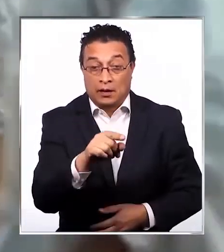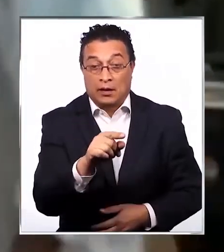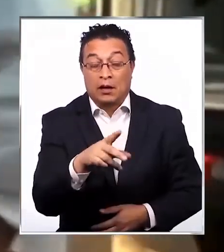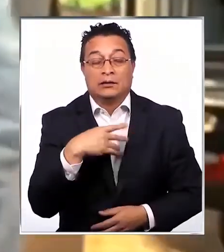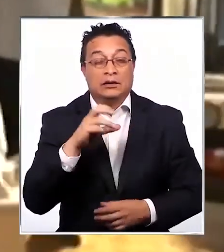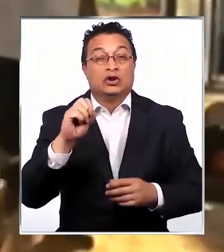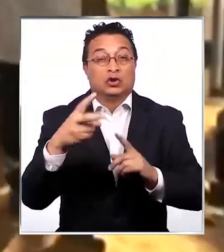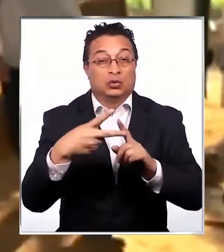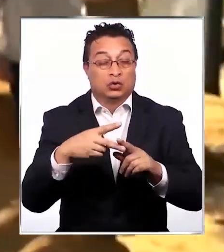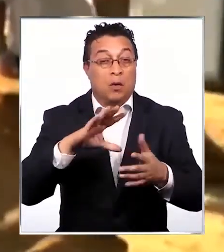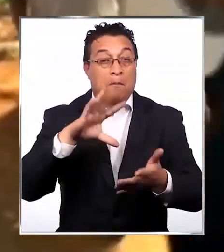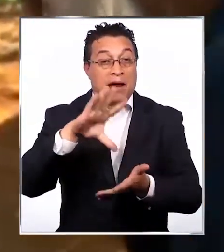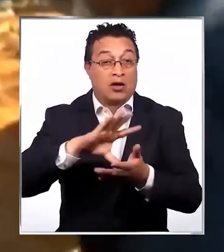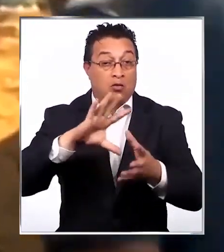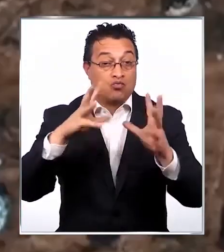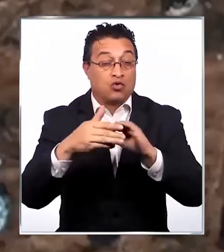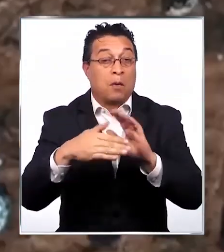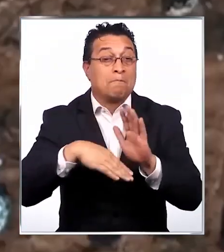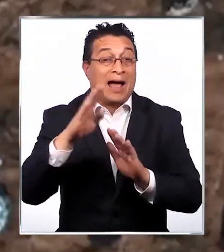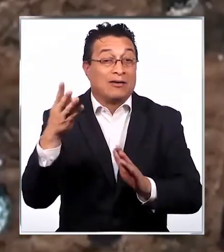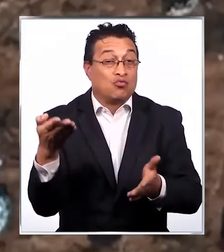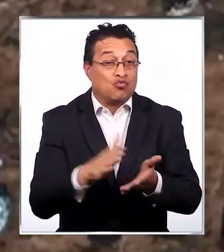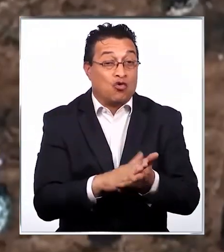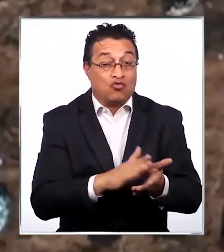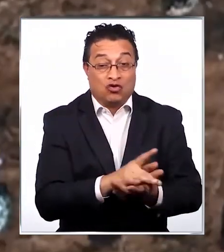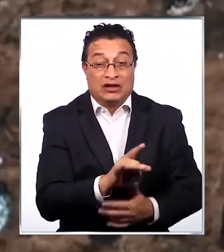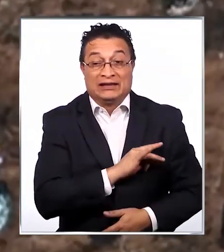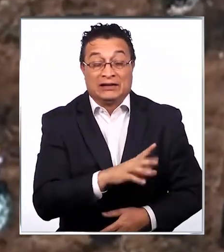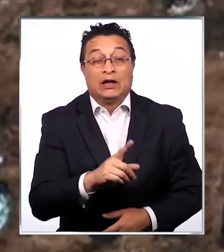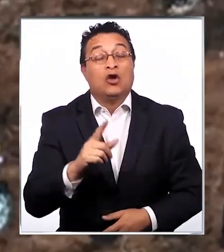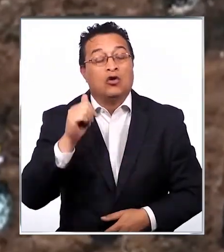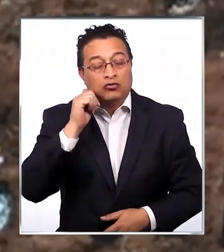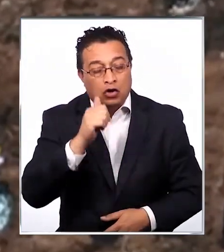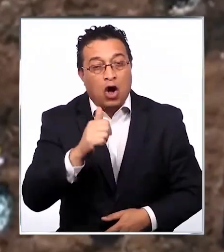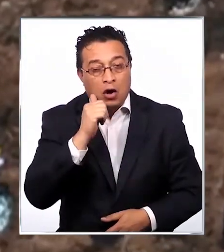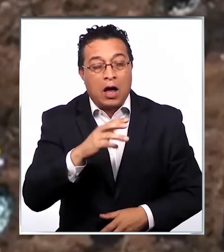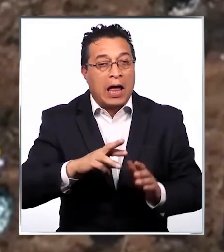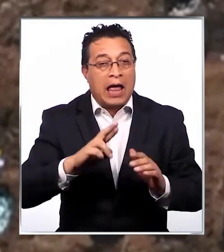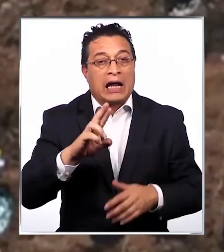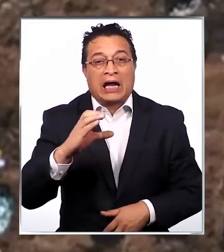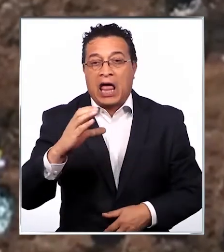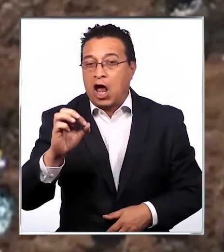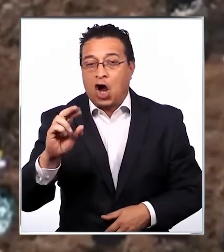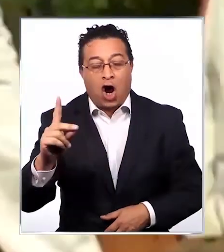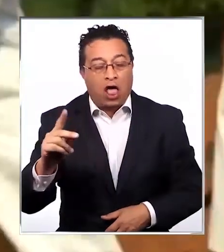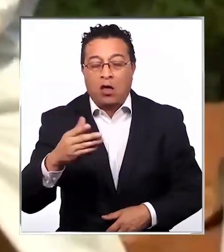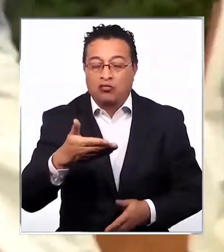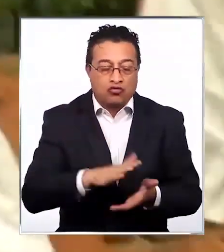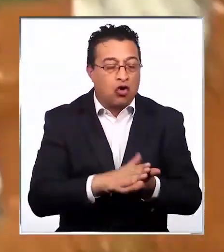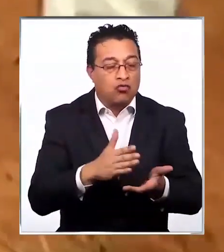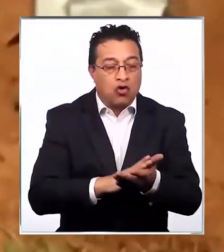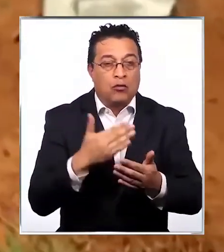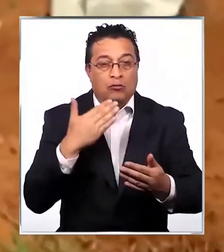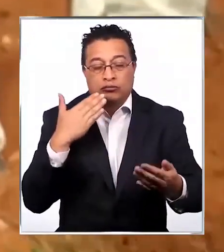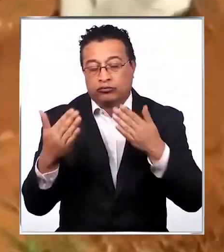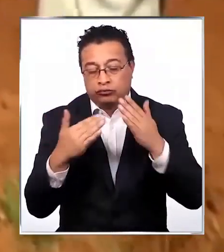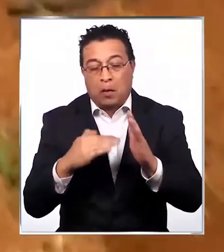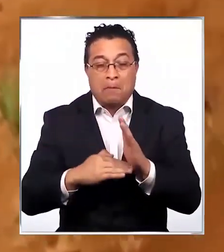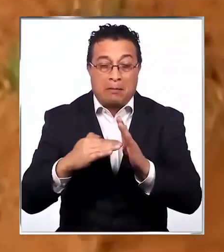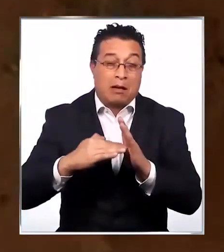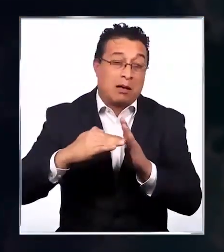del mundo con más personas muertas en esta pandemia y cada día rompe más y más récords de fallecimientos y